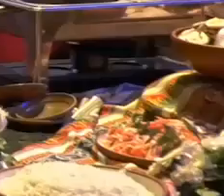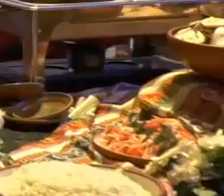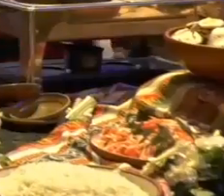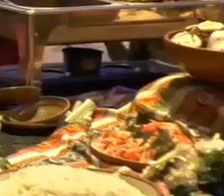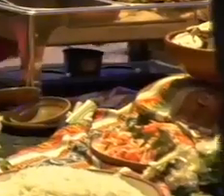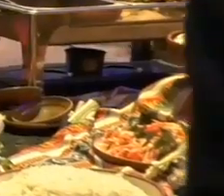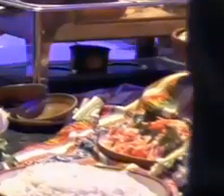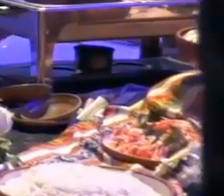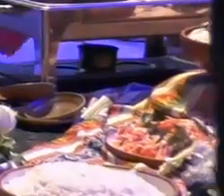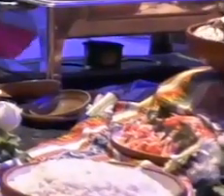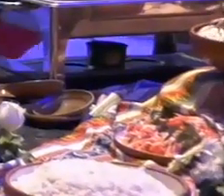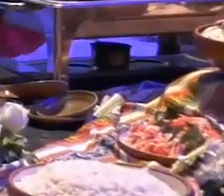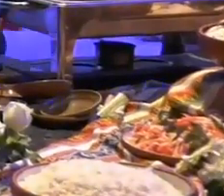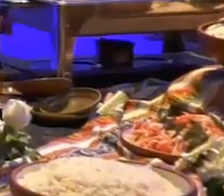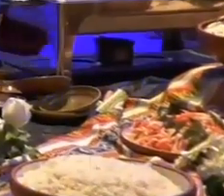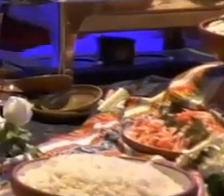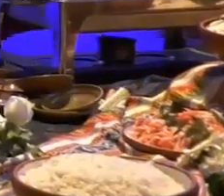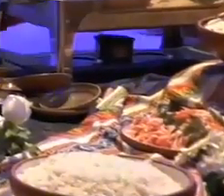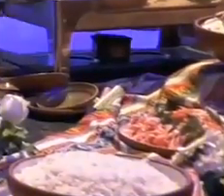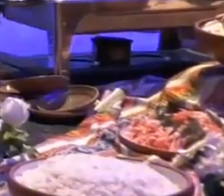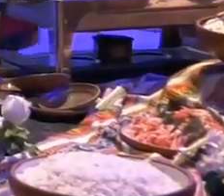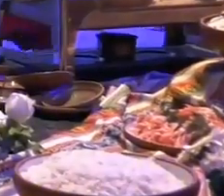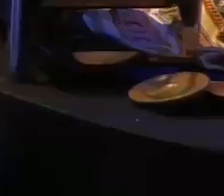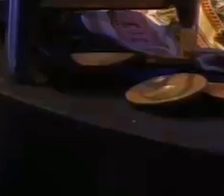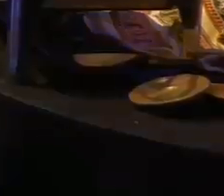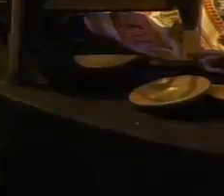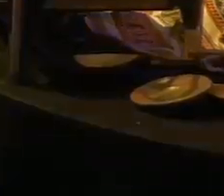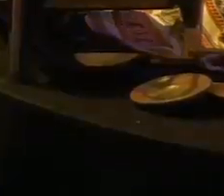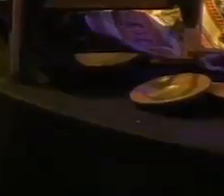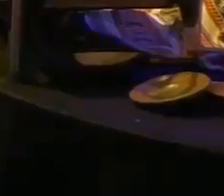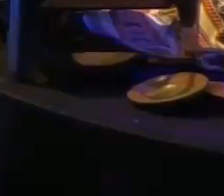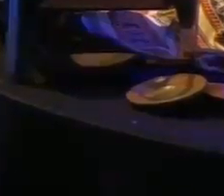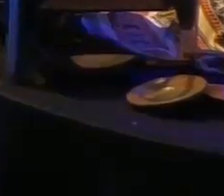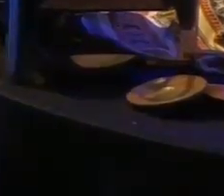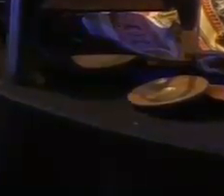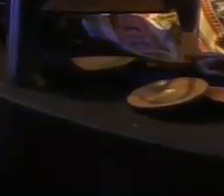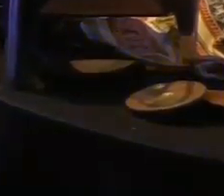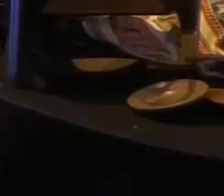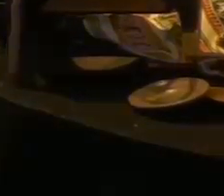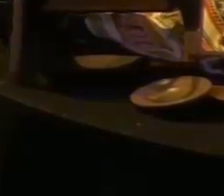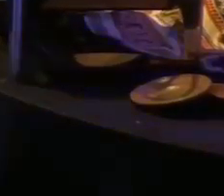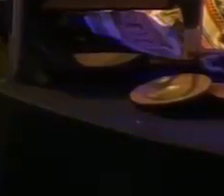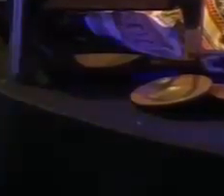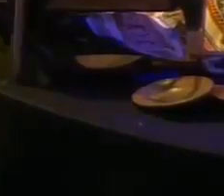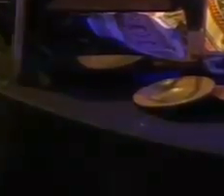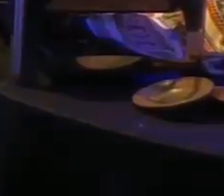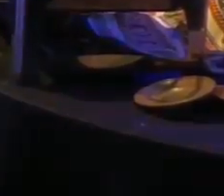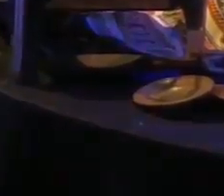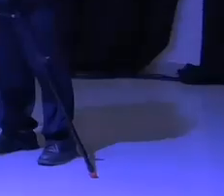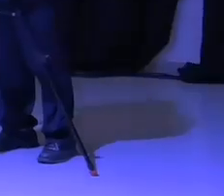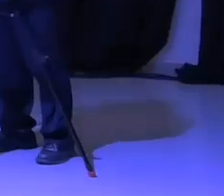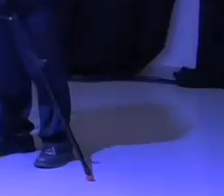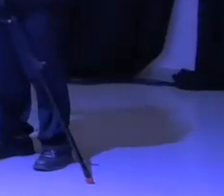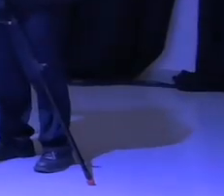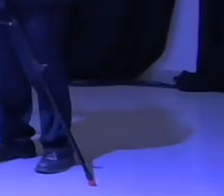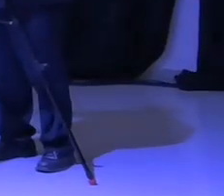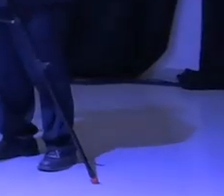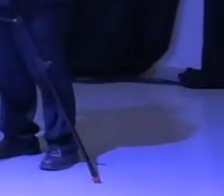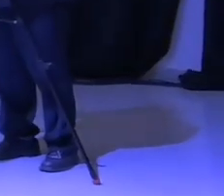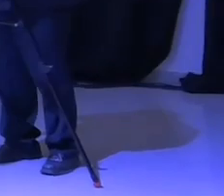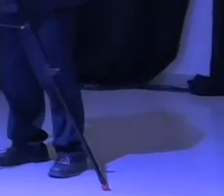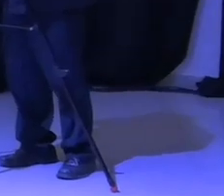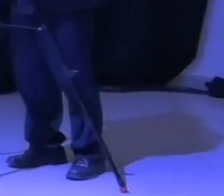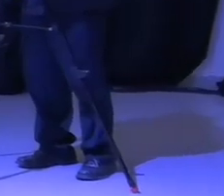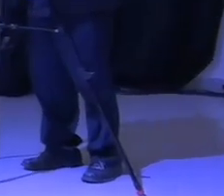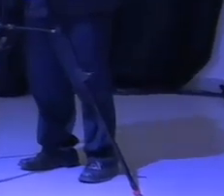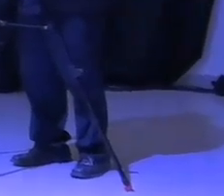brindar hospitalidad, respeto, actitud más positiva a cada uno de los visitantes para que después, cuando